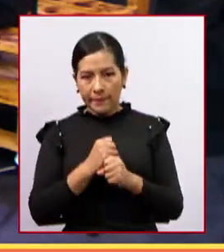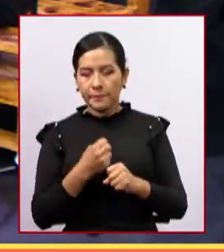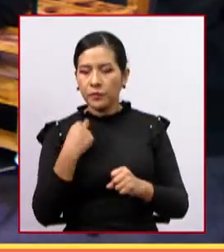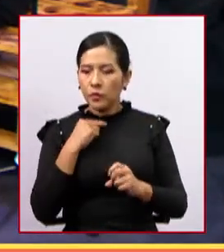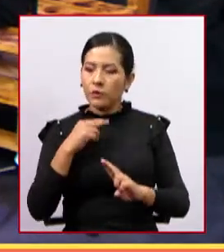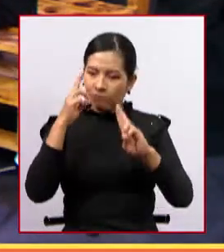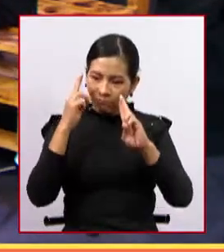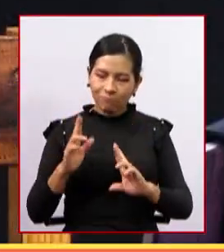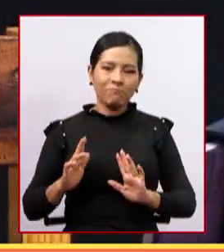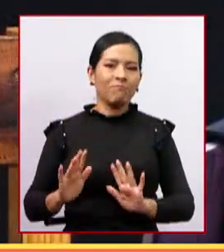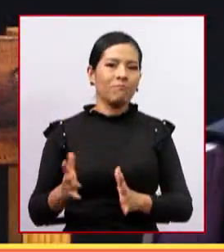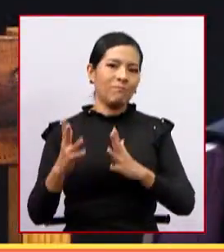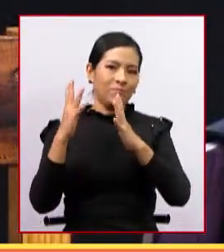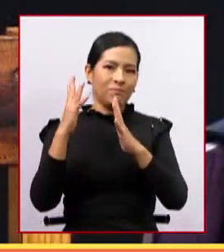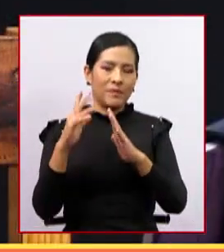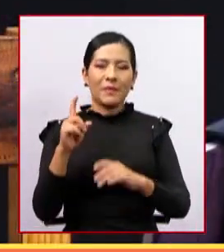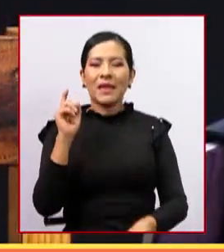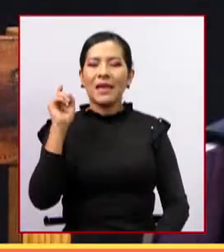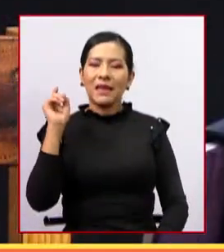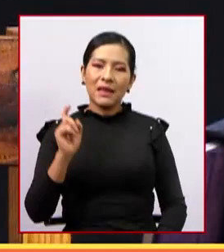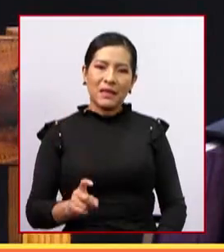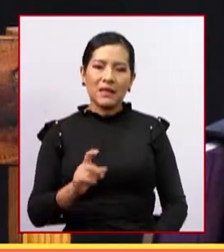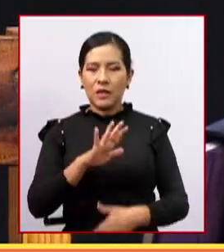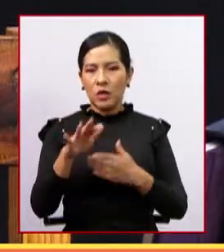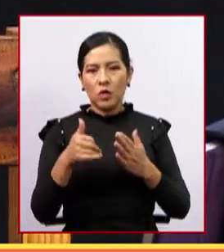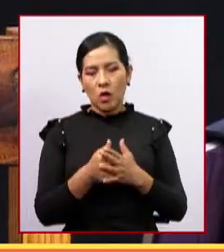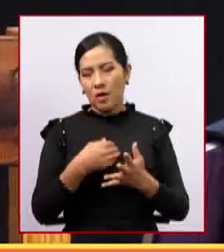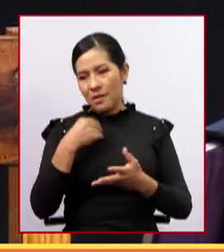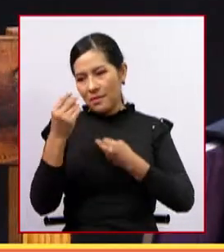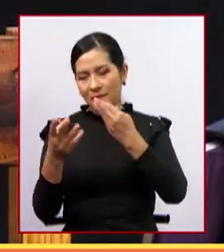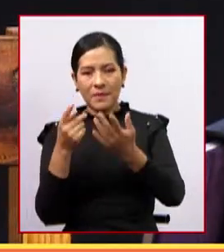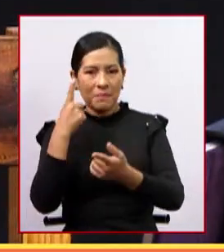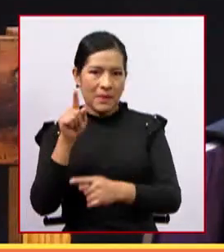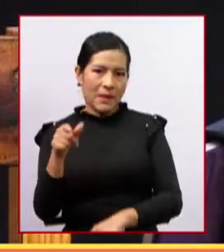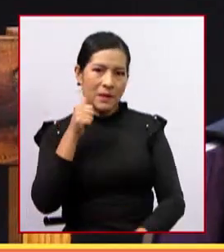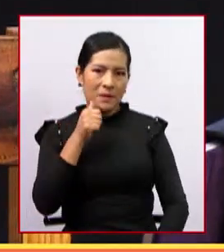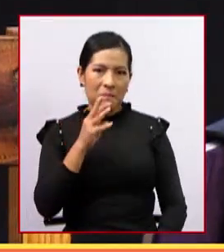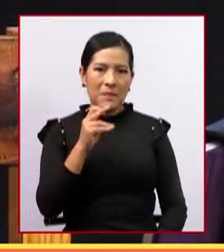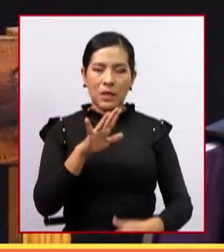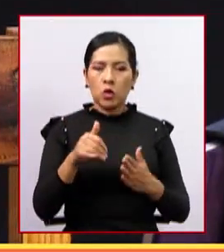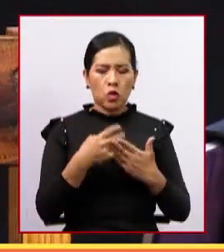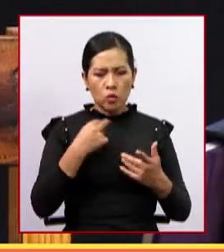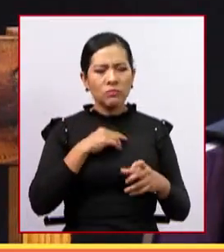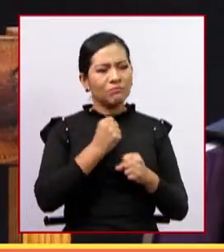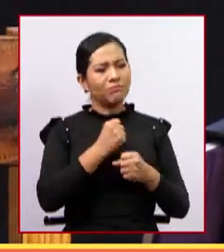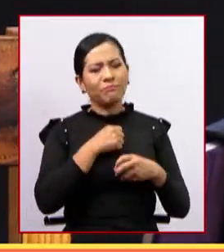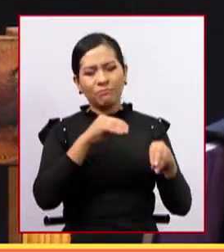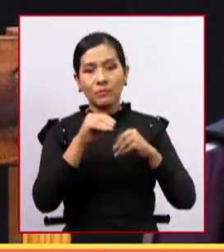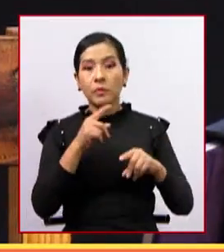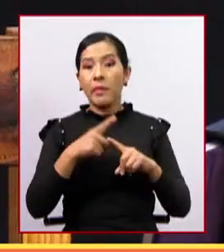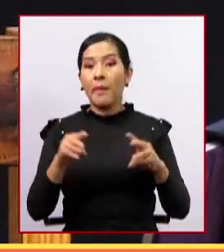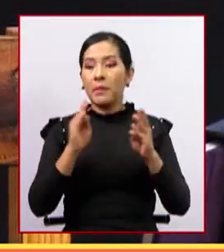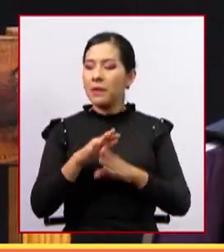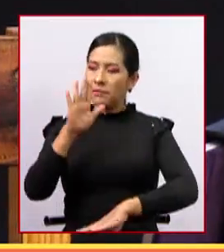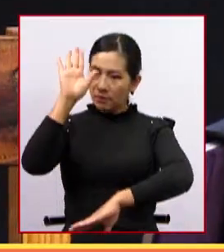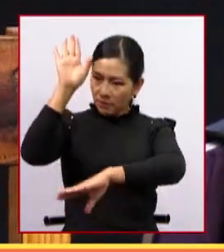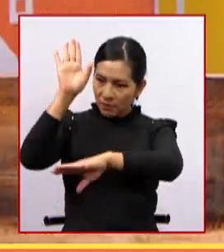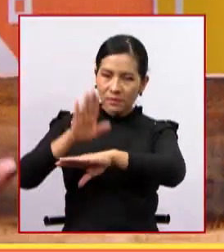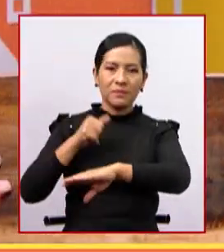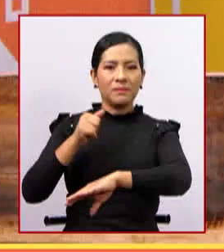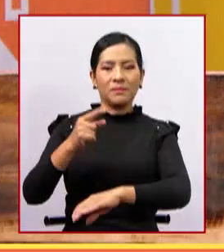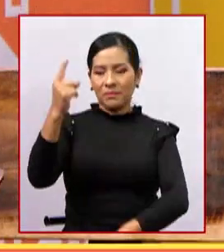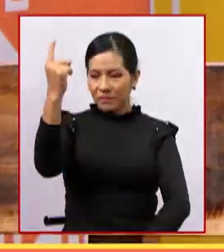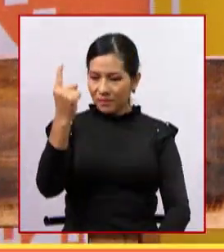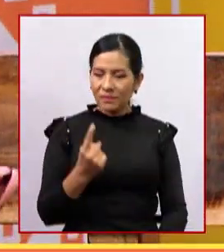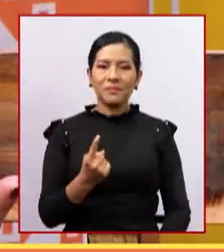así, tenía que ser todo para la Matilde, y hemos empezado a hacer las gestiones para que además ella venga y esté en persona.